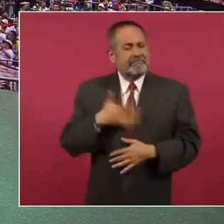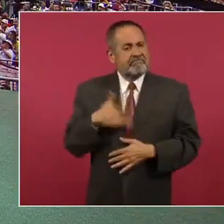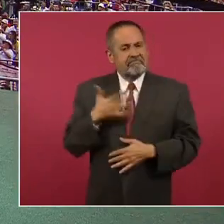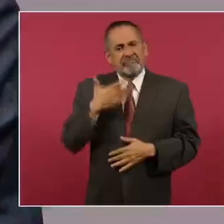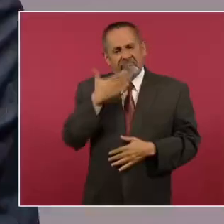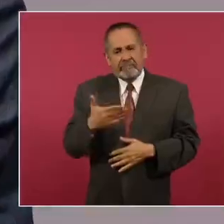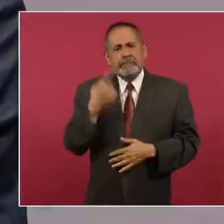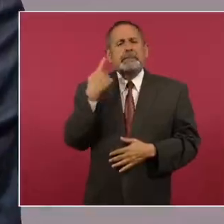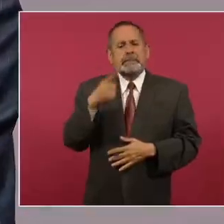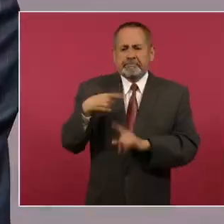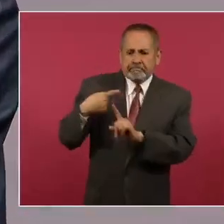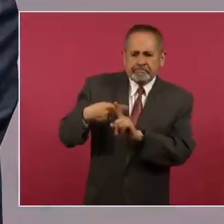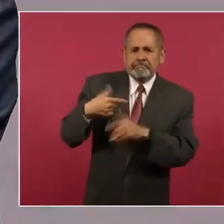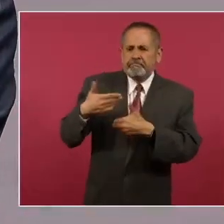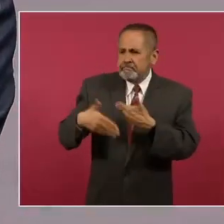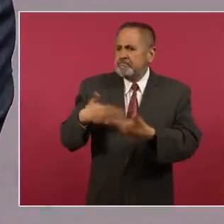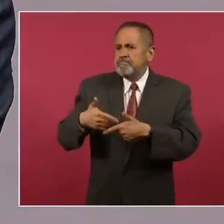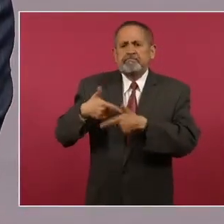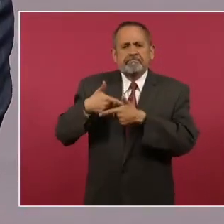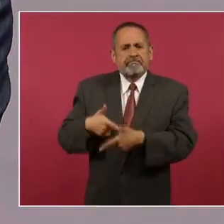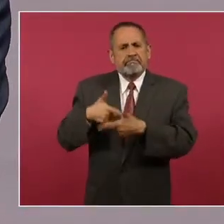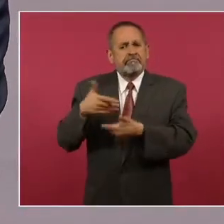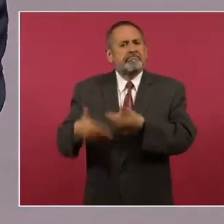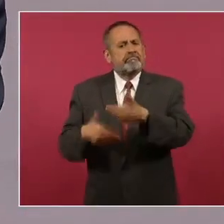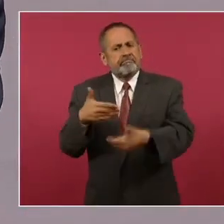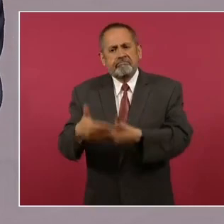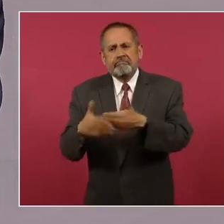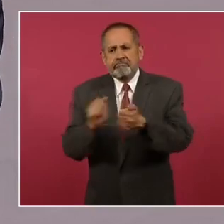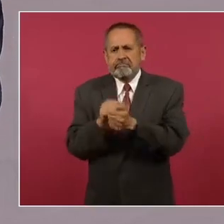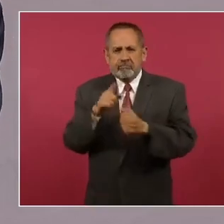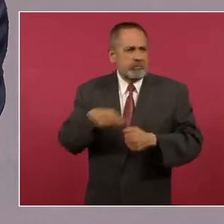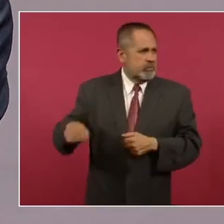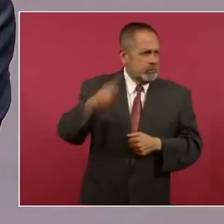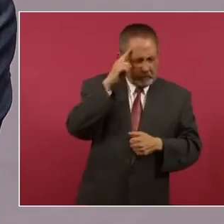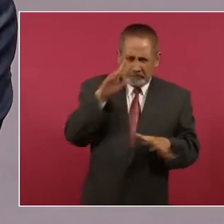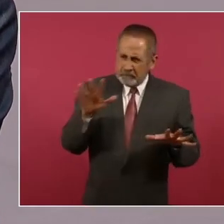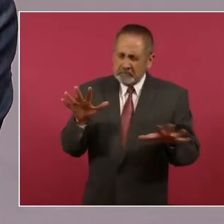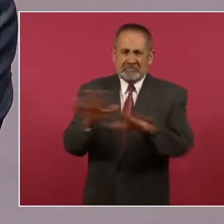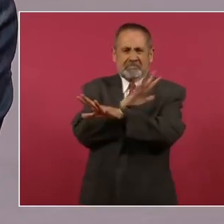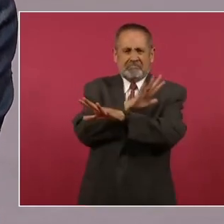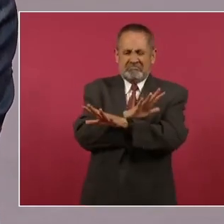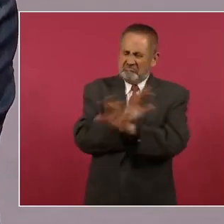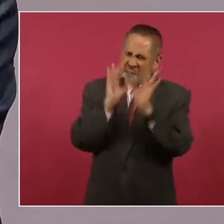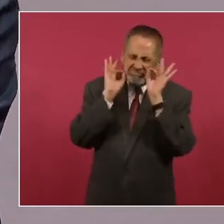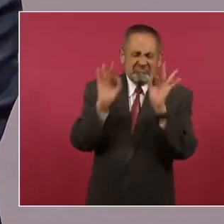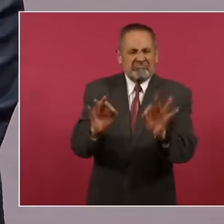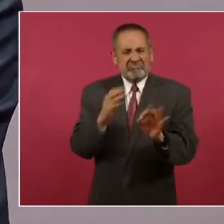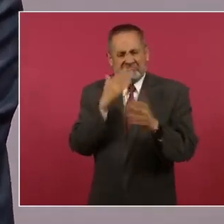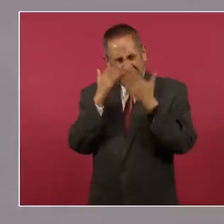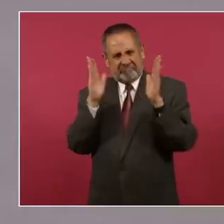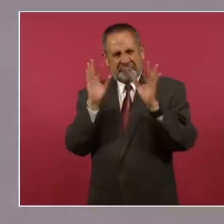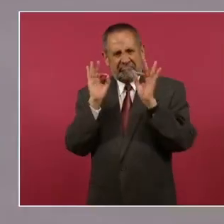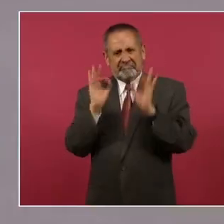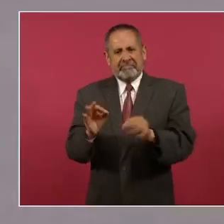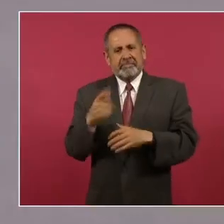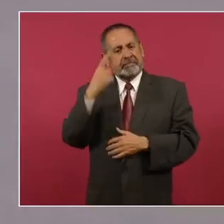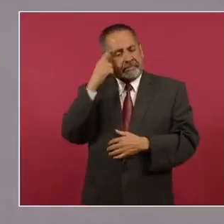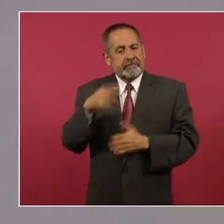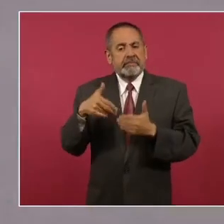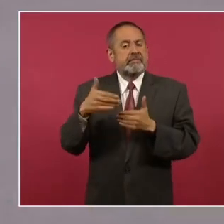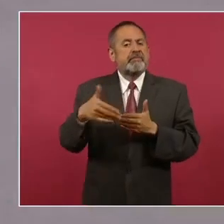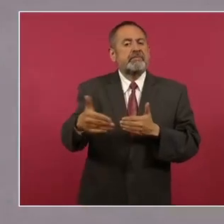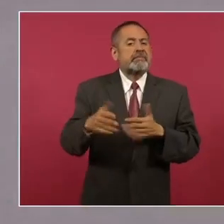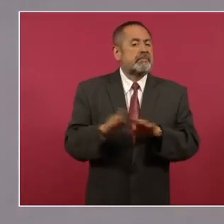continuar avanzando en el cambio de mentalidad, para seguir